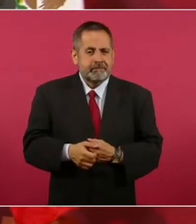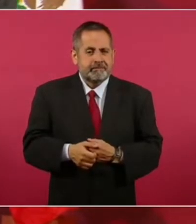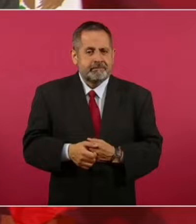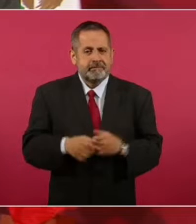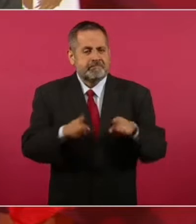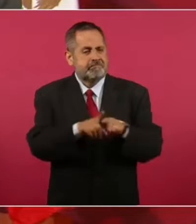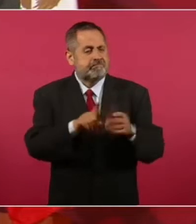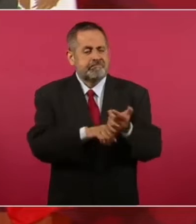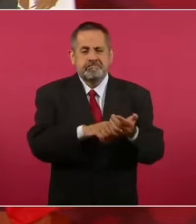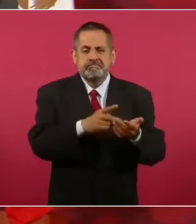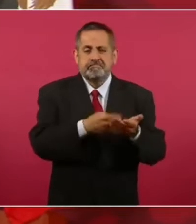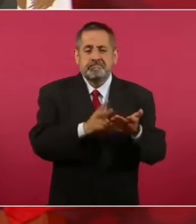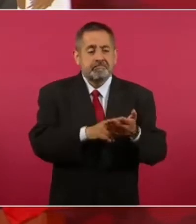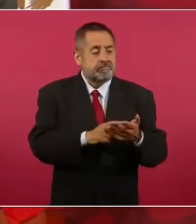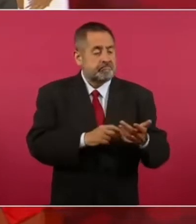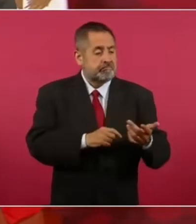Y establecer